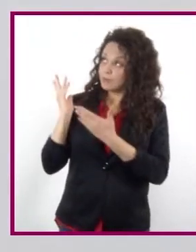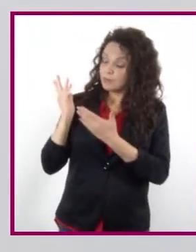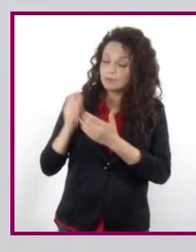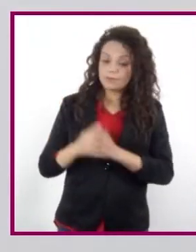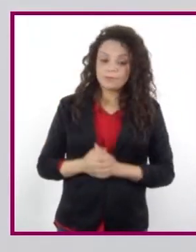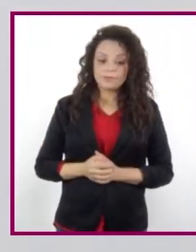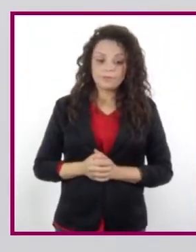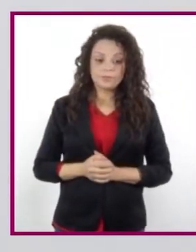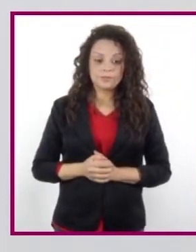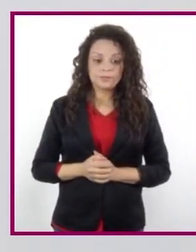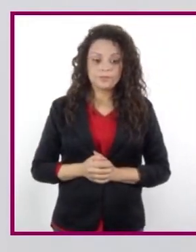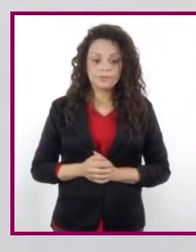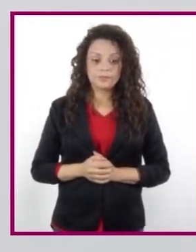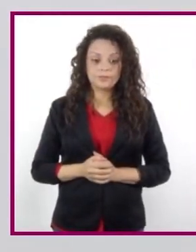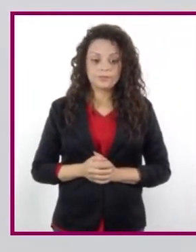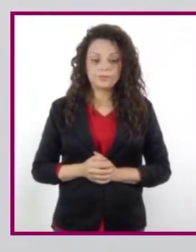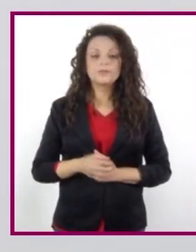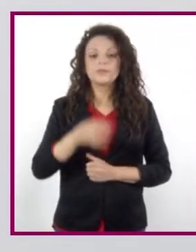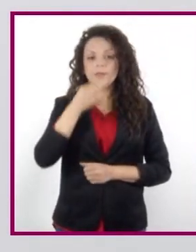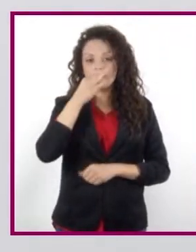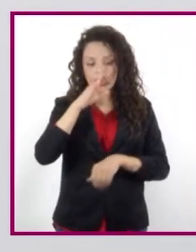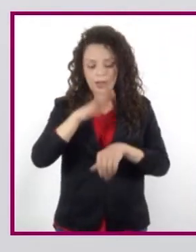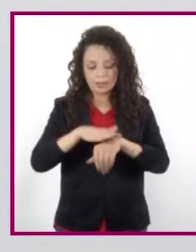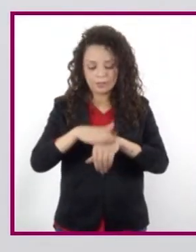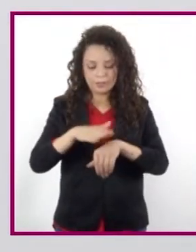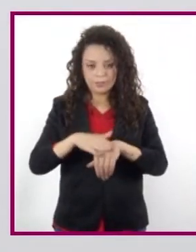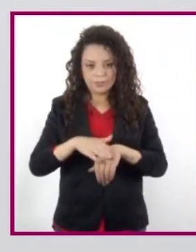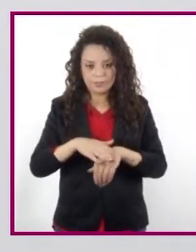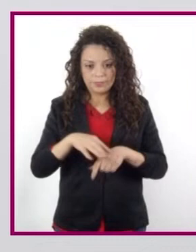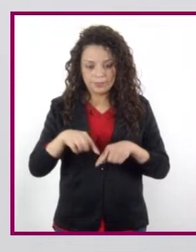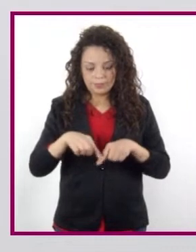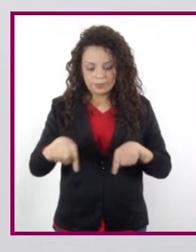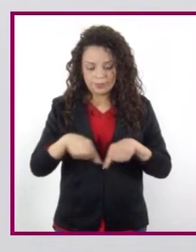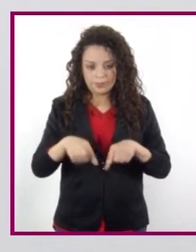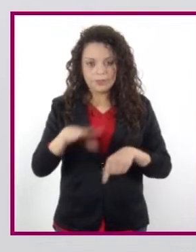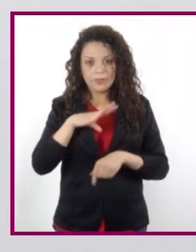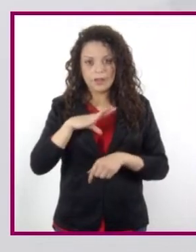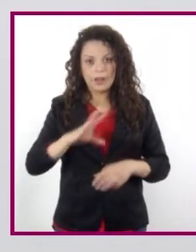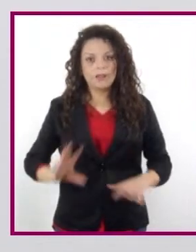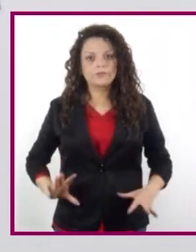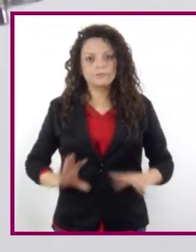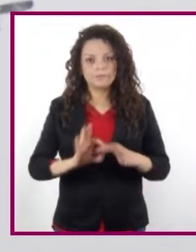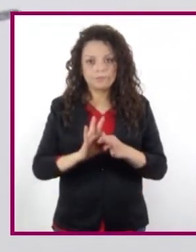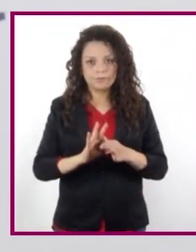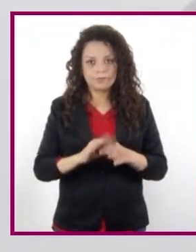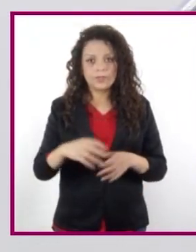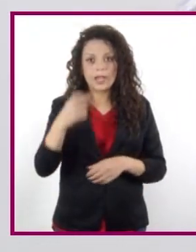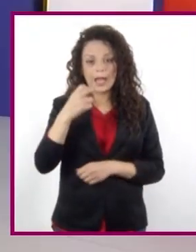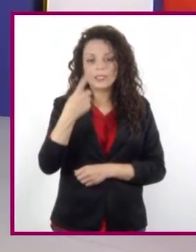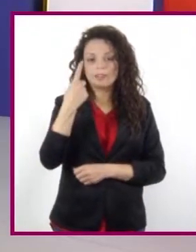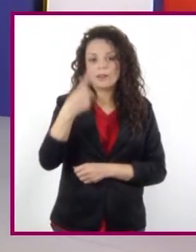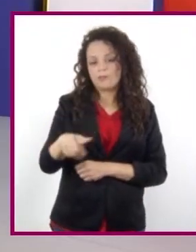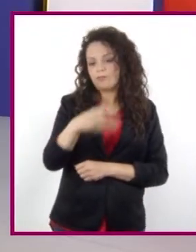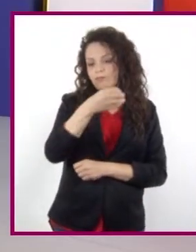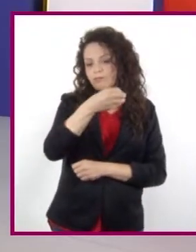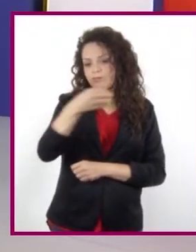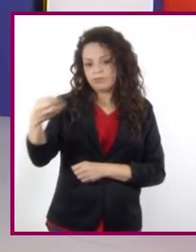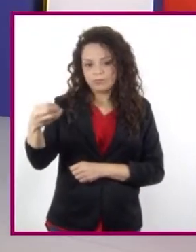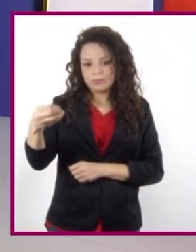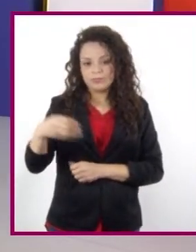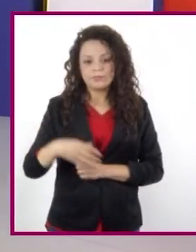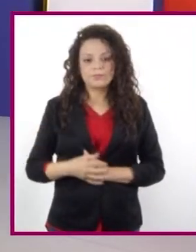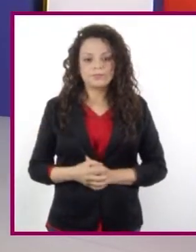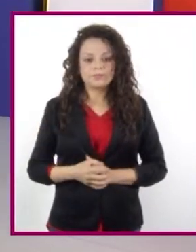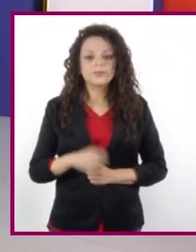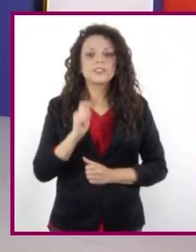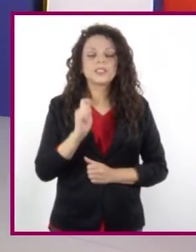y registra el circuito impreso esa conexión para mandar una orden o instrucción, en